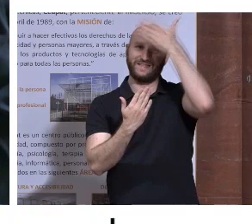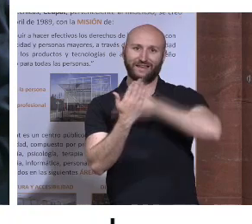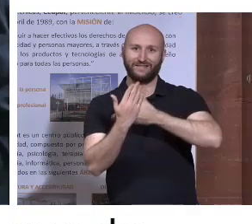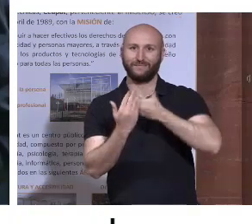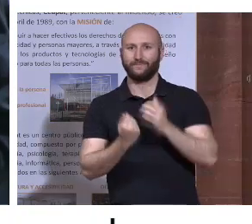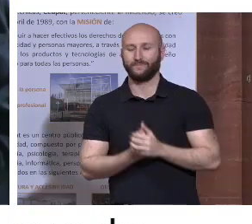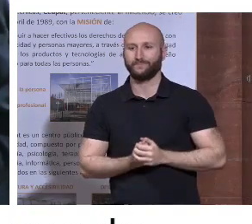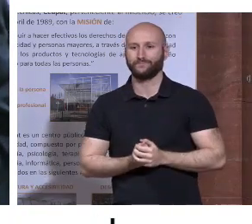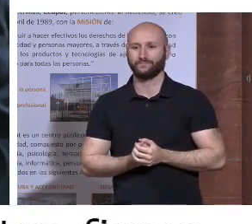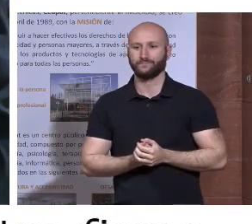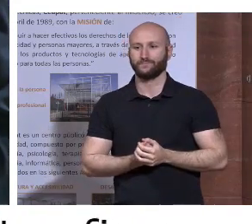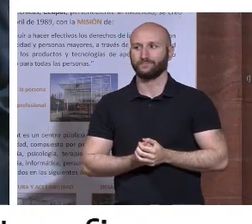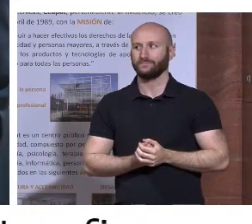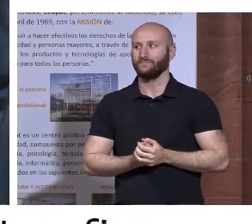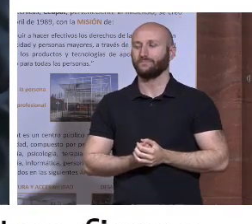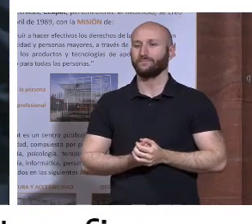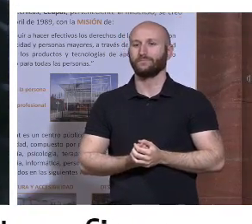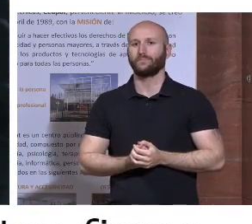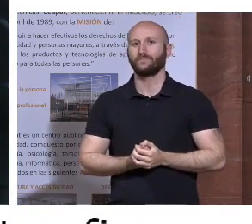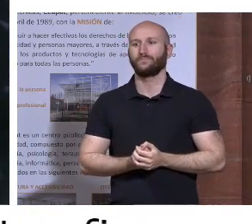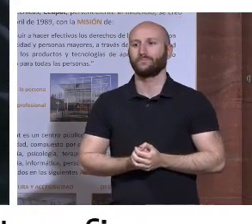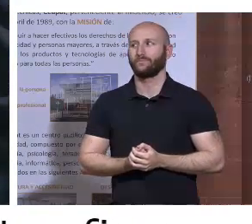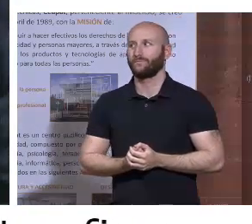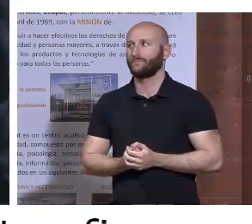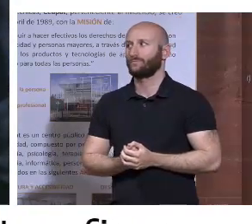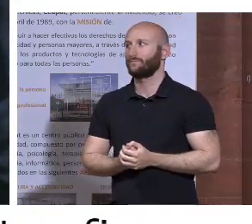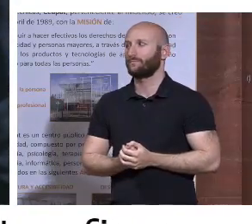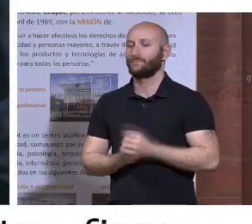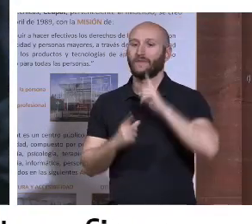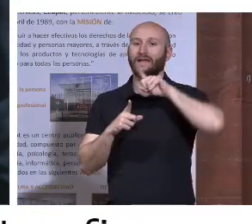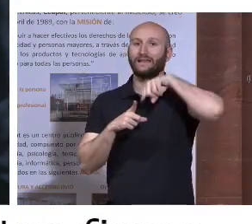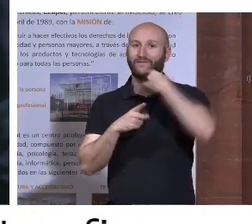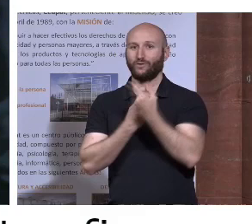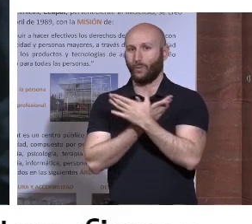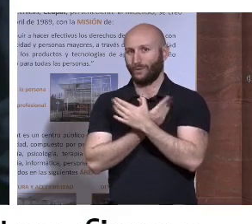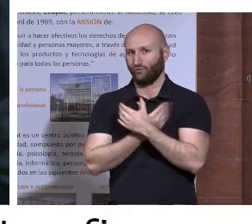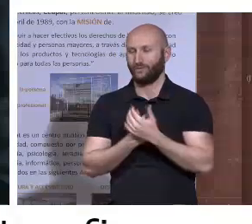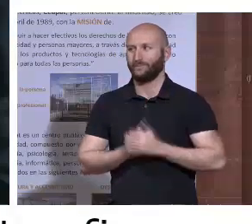El efecto mariposa. tuve nada.